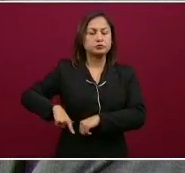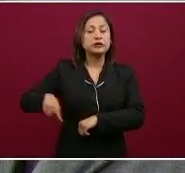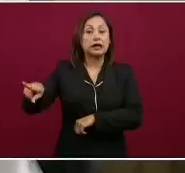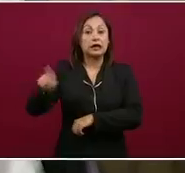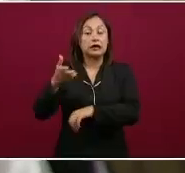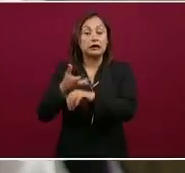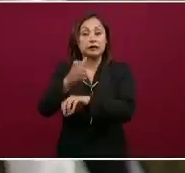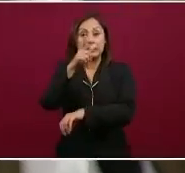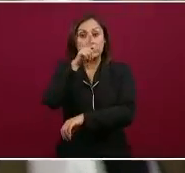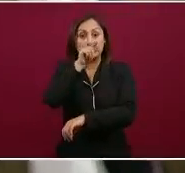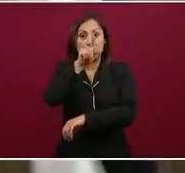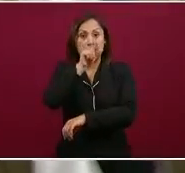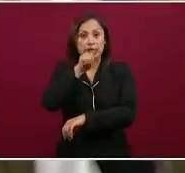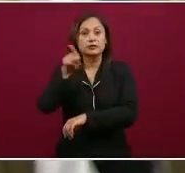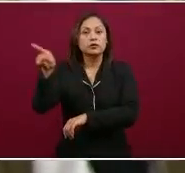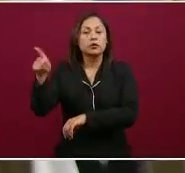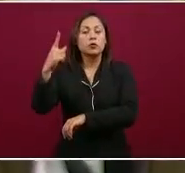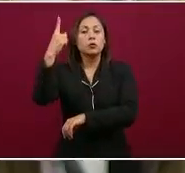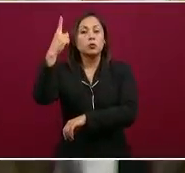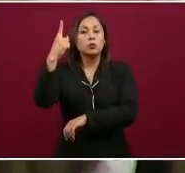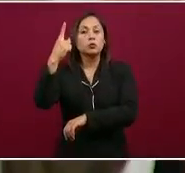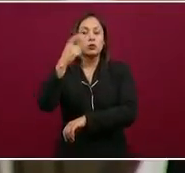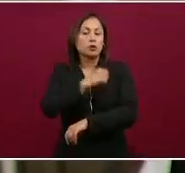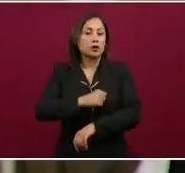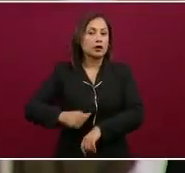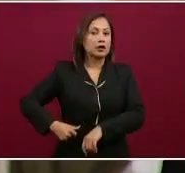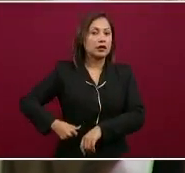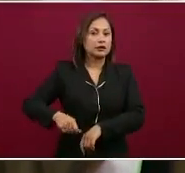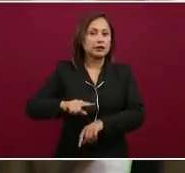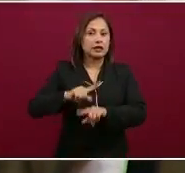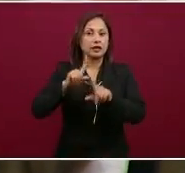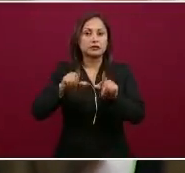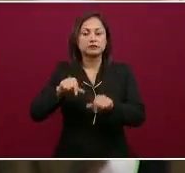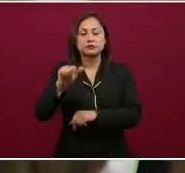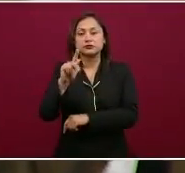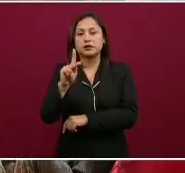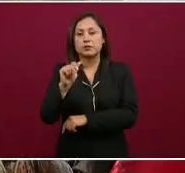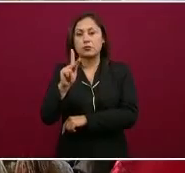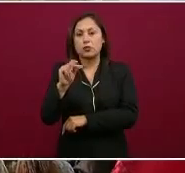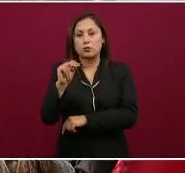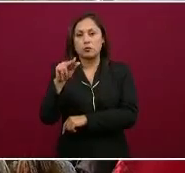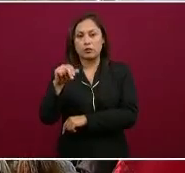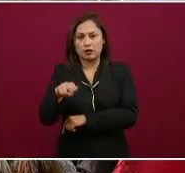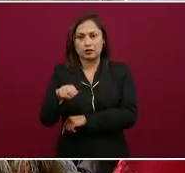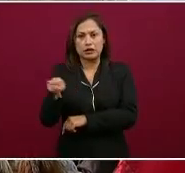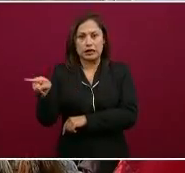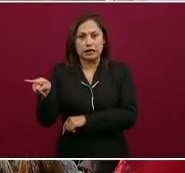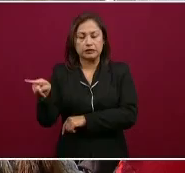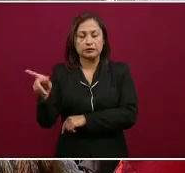candidato a la alcaldía de Zapopan. Esa información me imagino que usted la conocía. Sí,